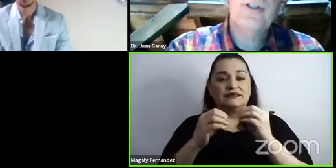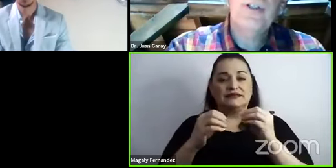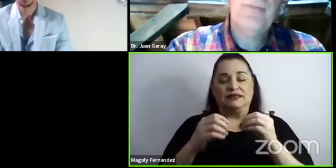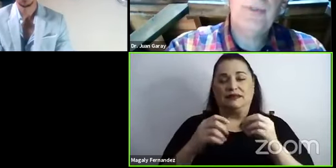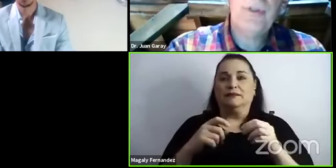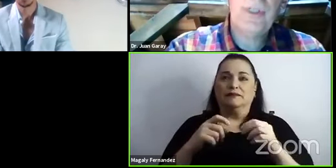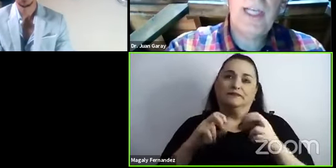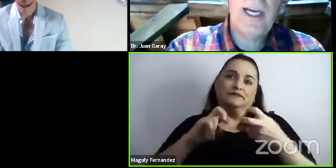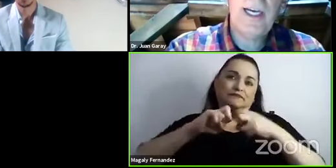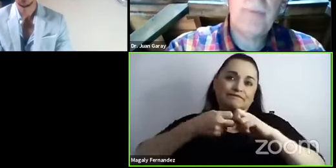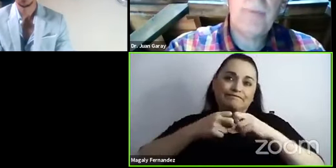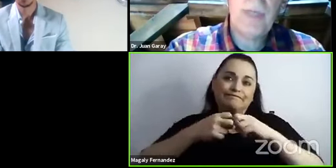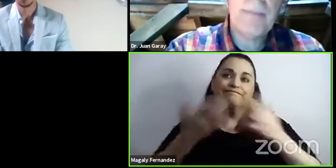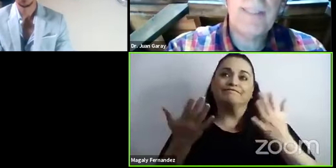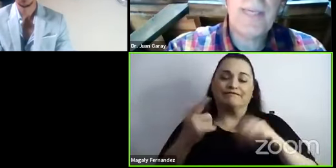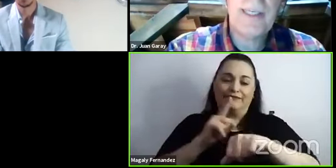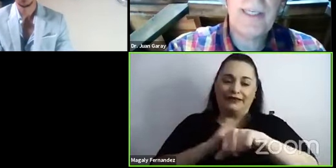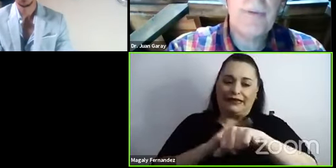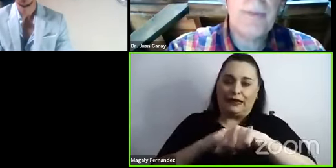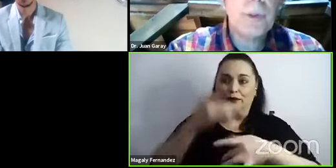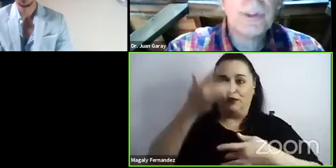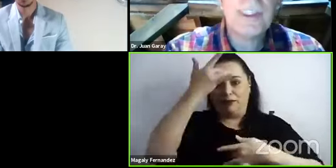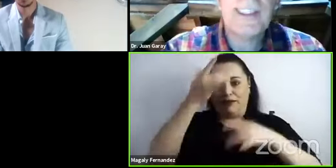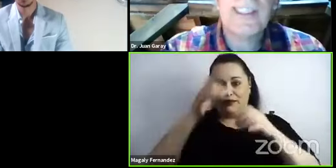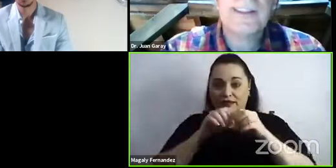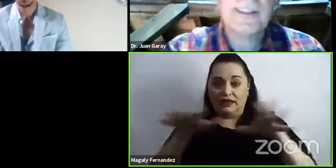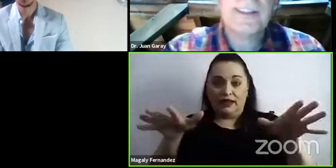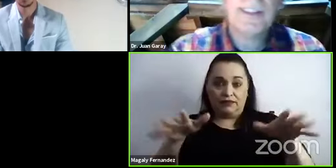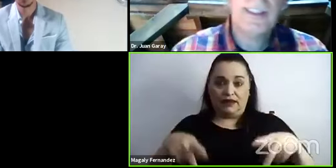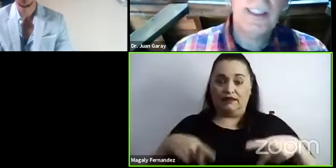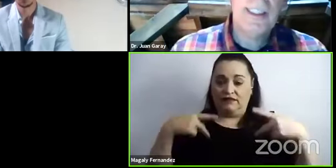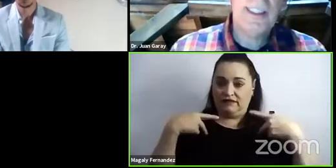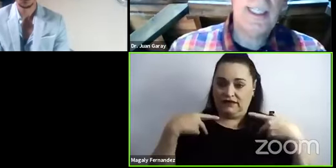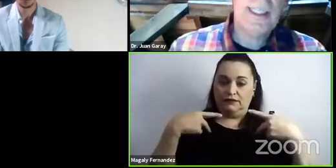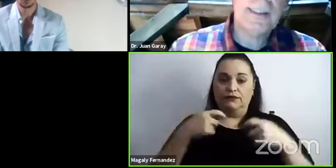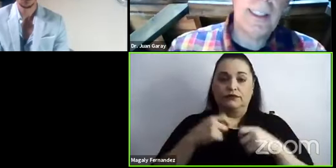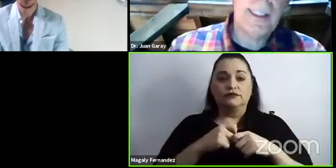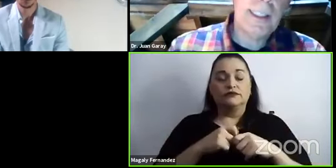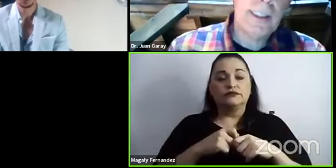agudizado por la pandemia que vivimos y las